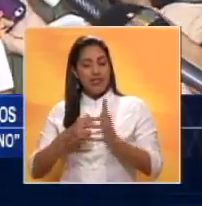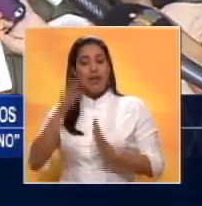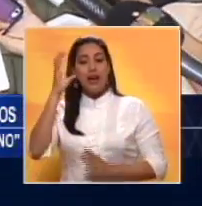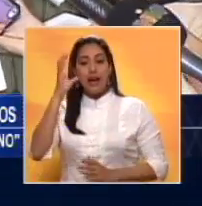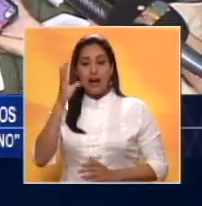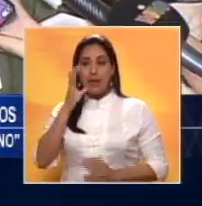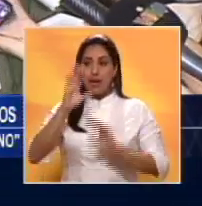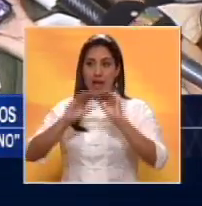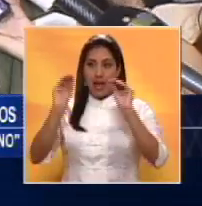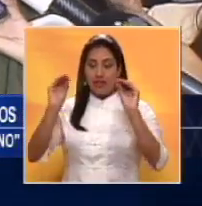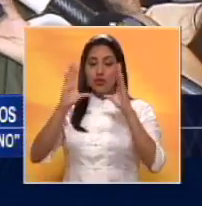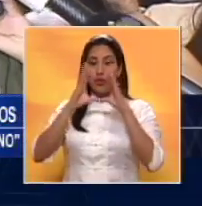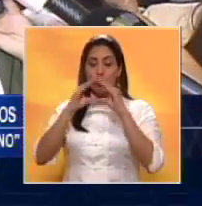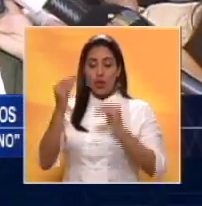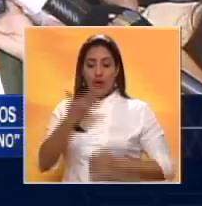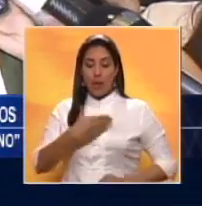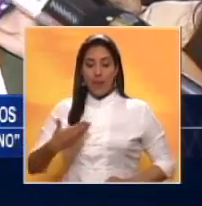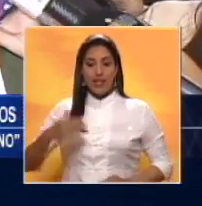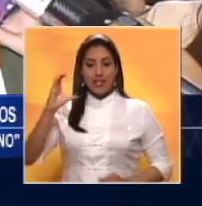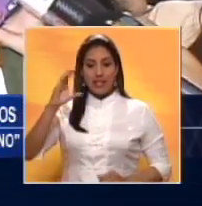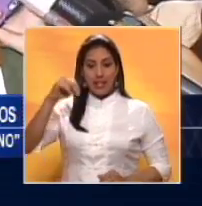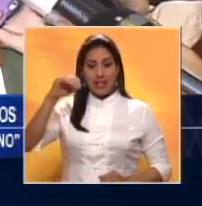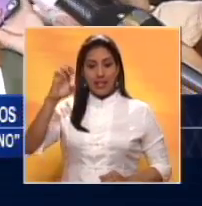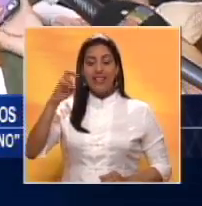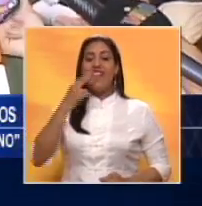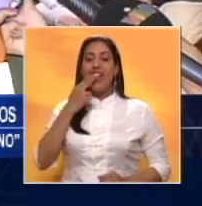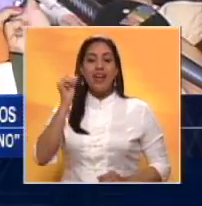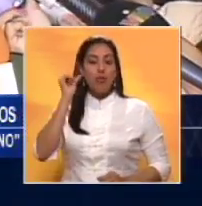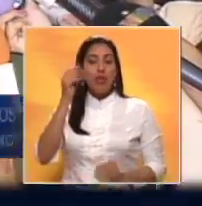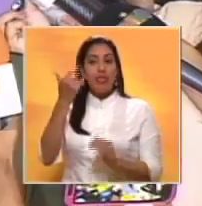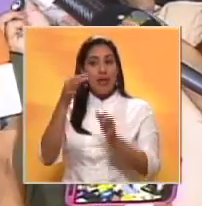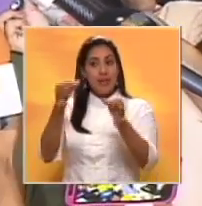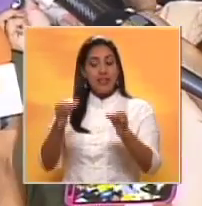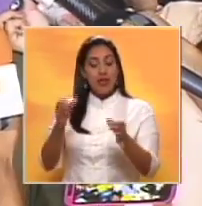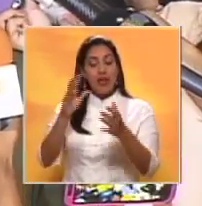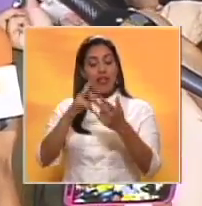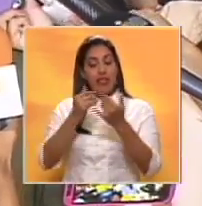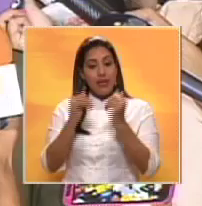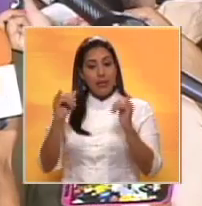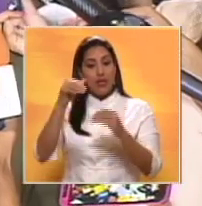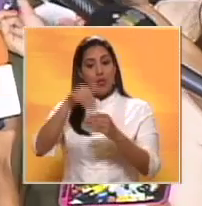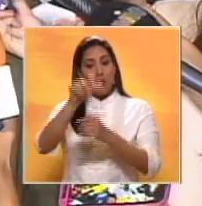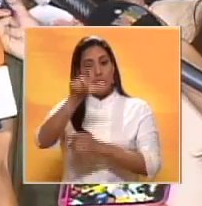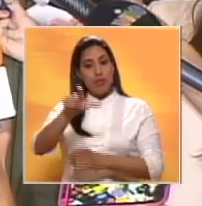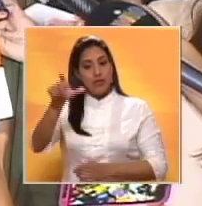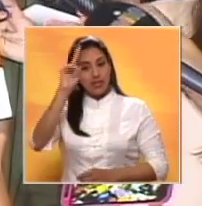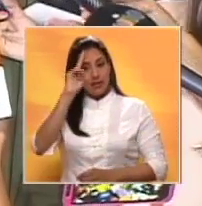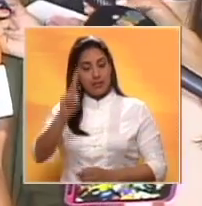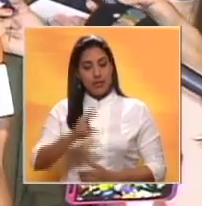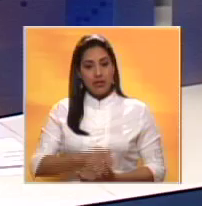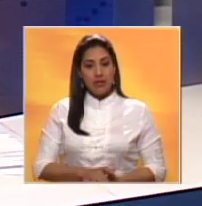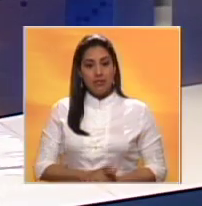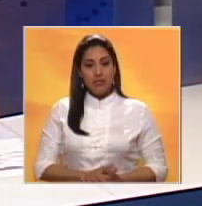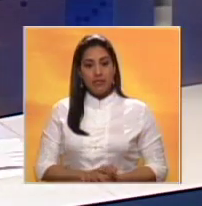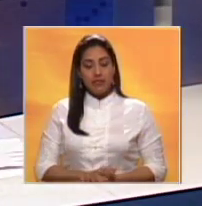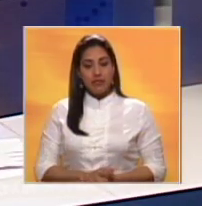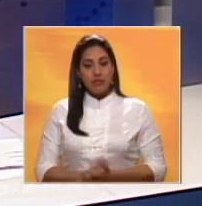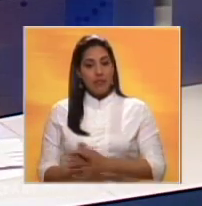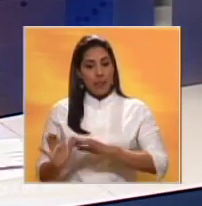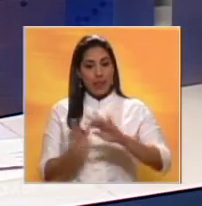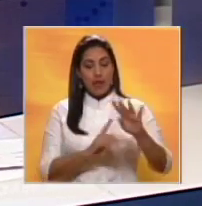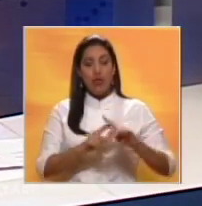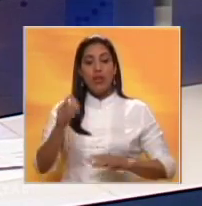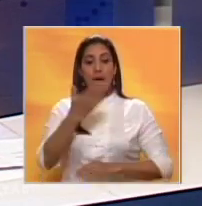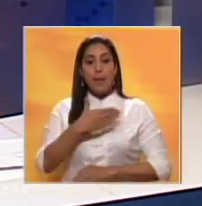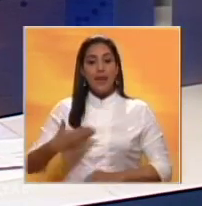Capriles exhortó a la presidenta del CNE, Tibisay Lucena, a garantizar el voto de los venezolanos. El